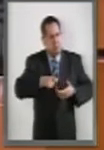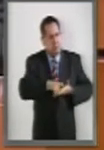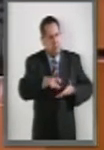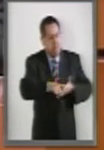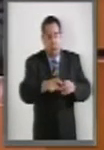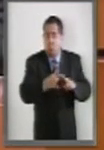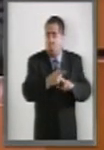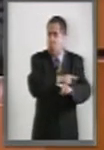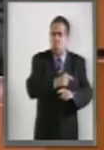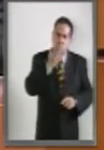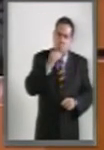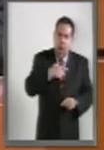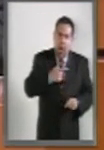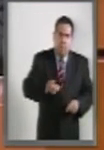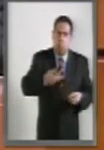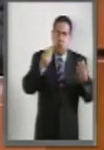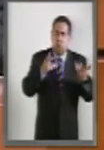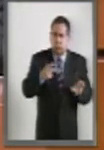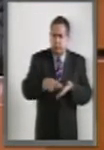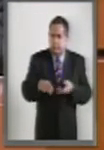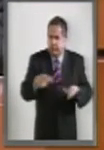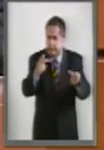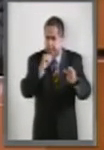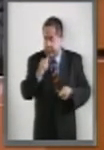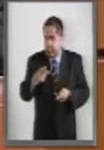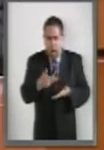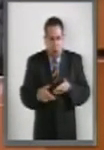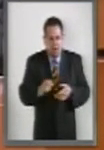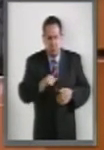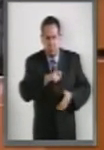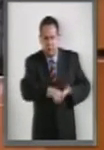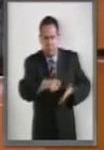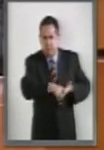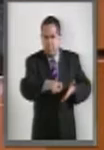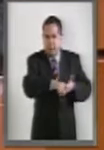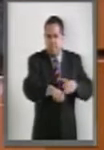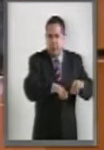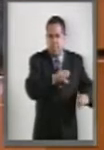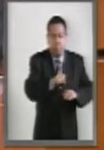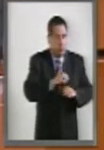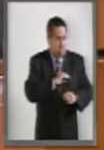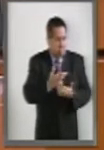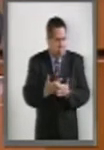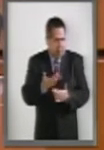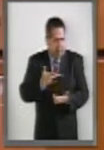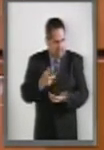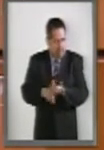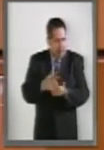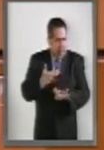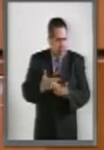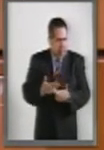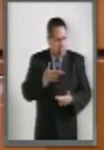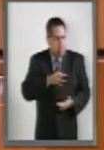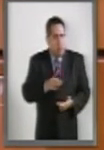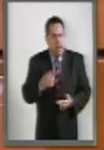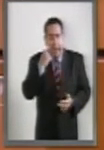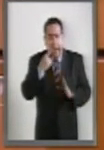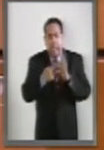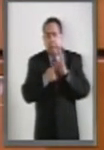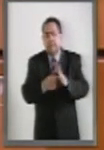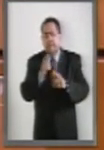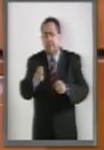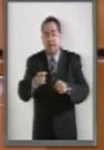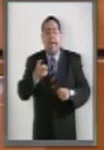periodo similar en la historia. Impactar positivamente el consumo de la población es una manera de incidir en